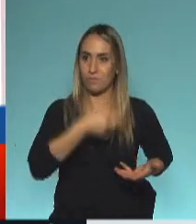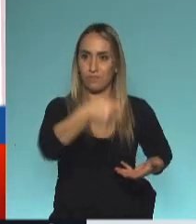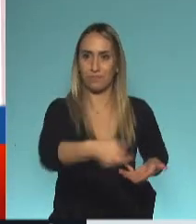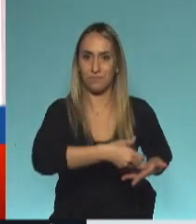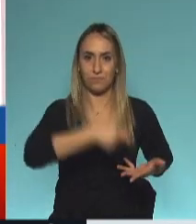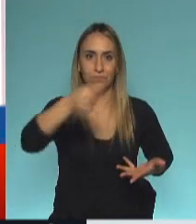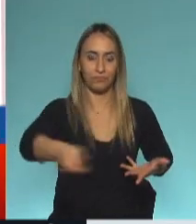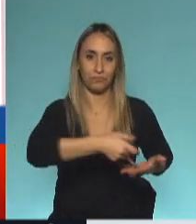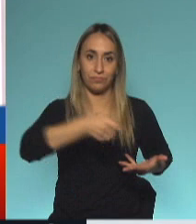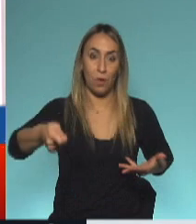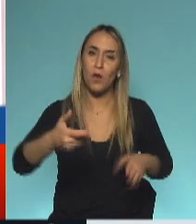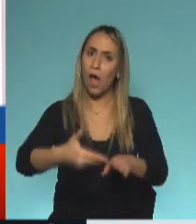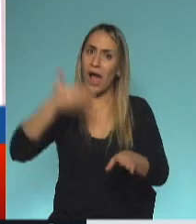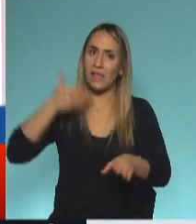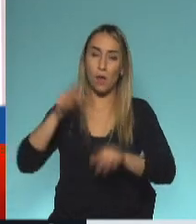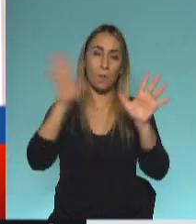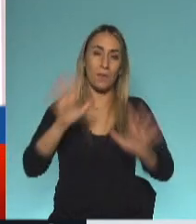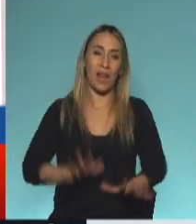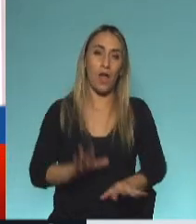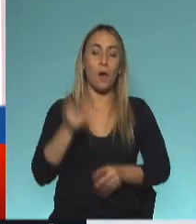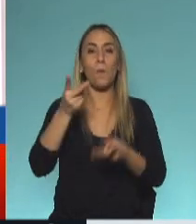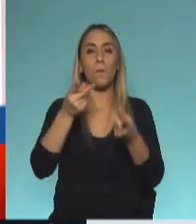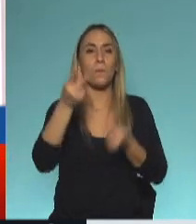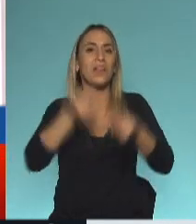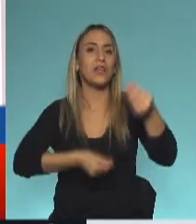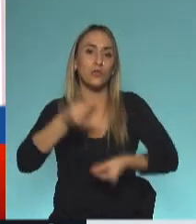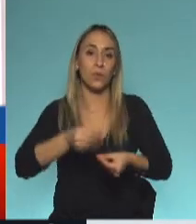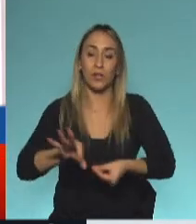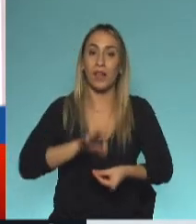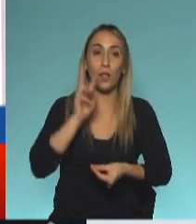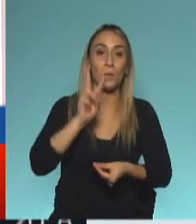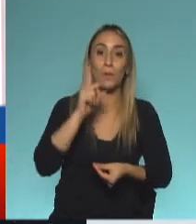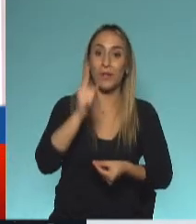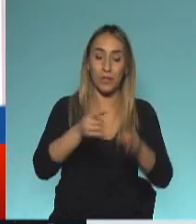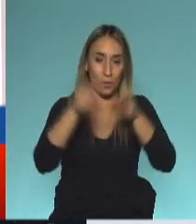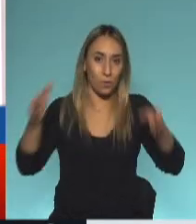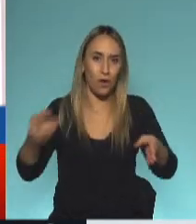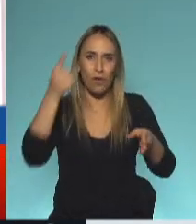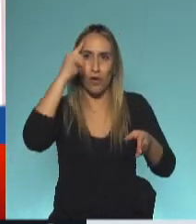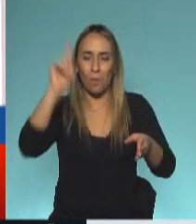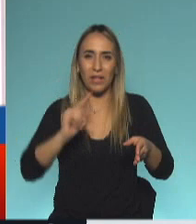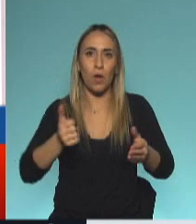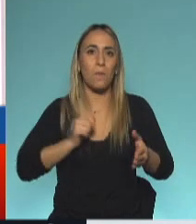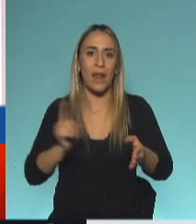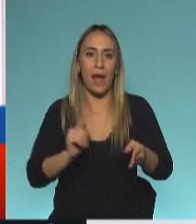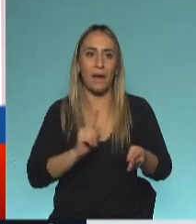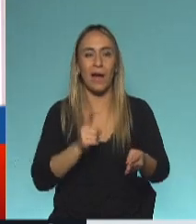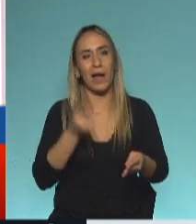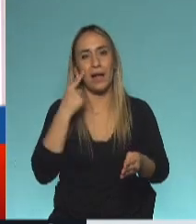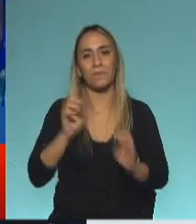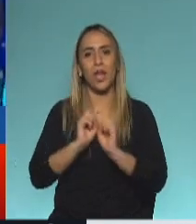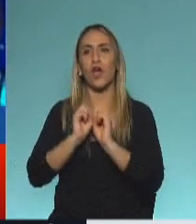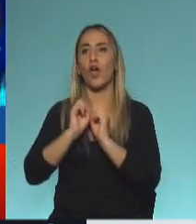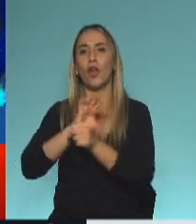preparó diseñó el presupuesto 2021 no se contemplaba el famoso paquete cover que sí estuvo durante 2020